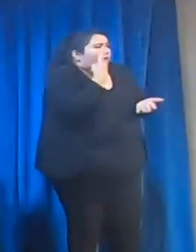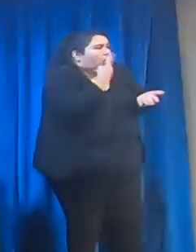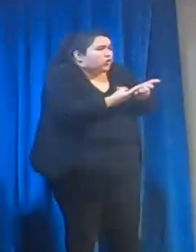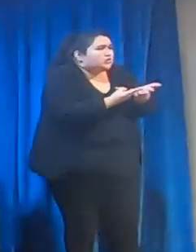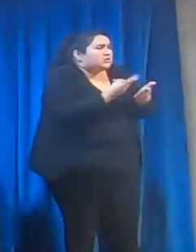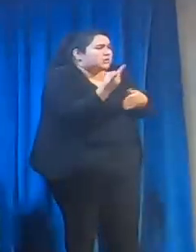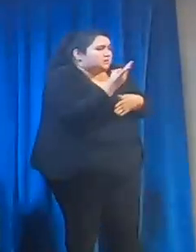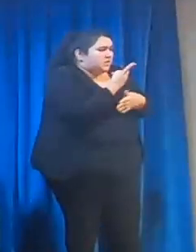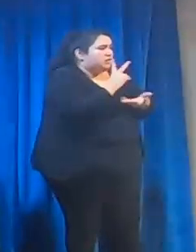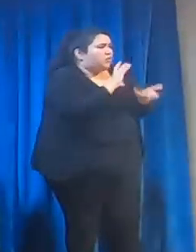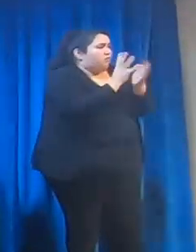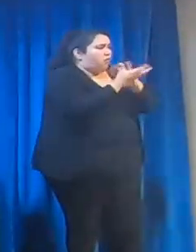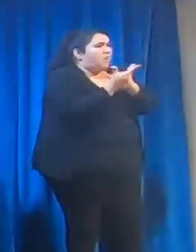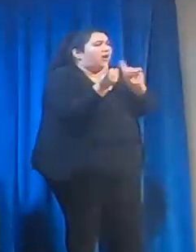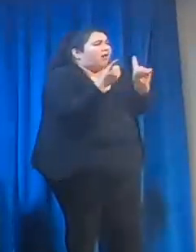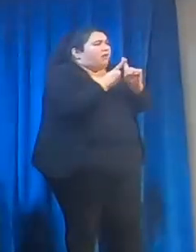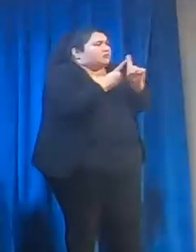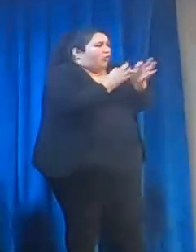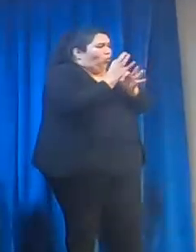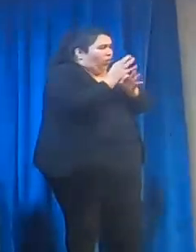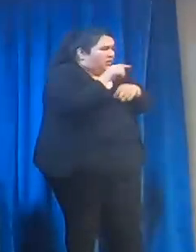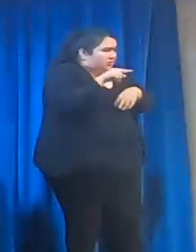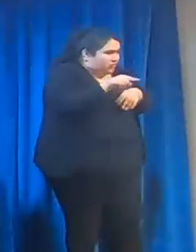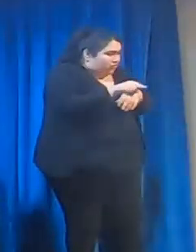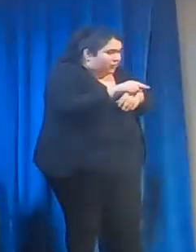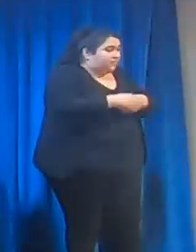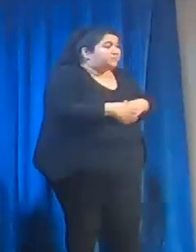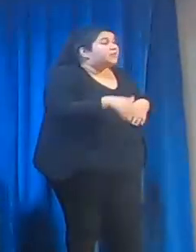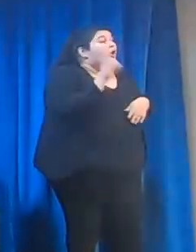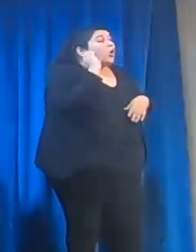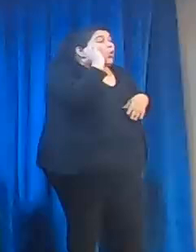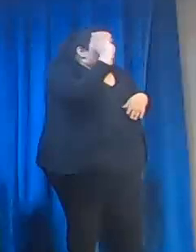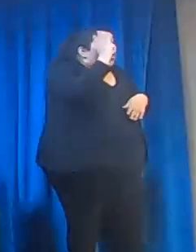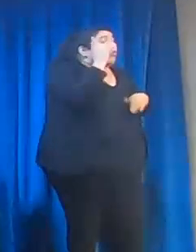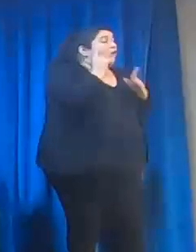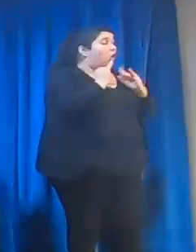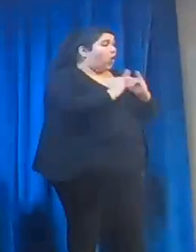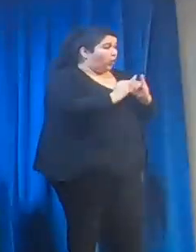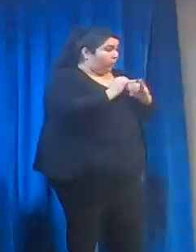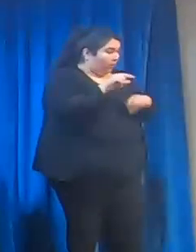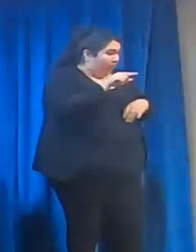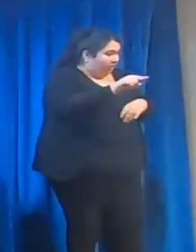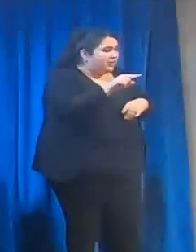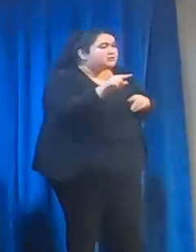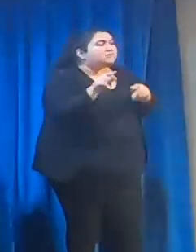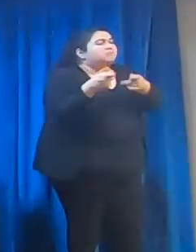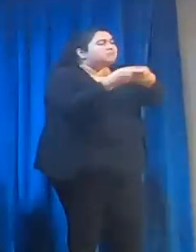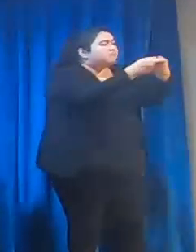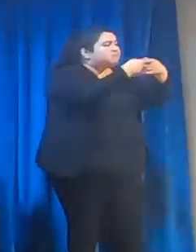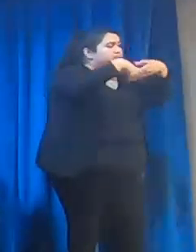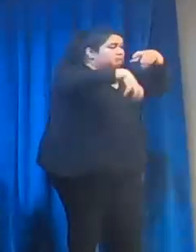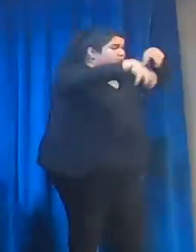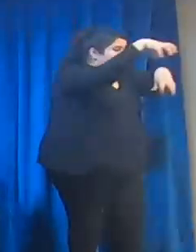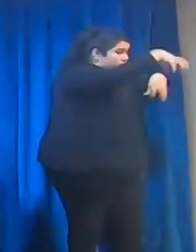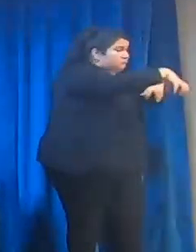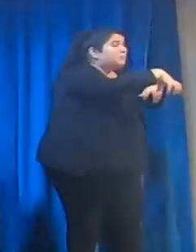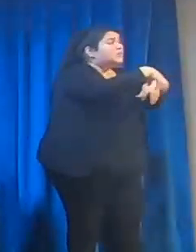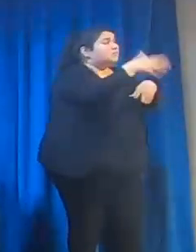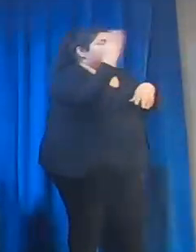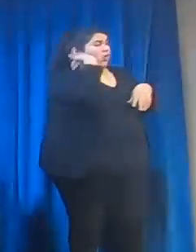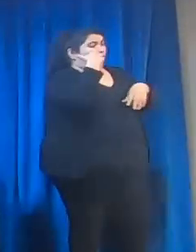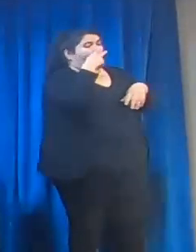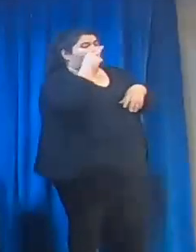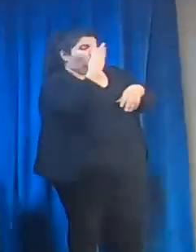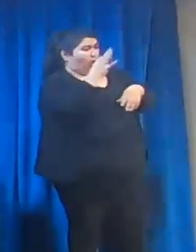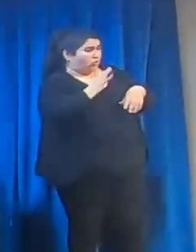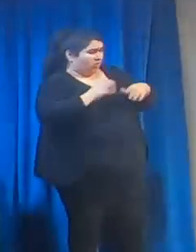mutuo en las relaciones educativas. Los clubes de jóvenes, les cuento un poco, son unas organizaciones que fueron creadas cerca del 2004